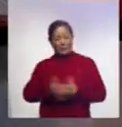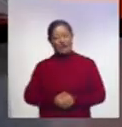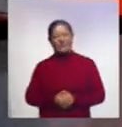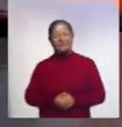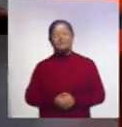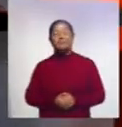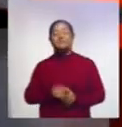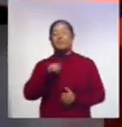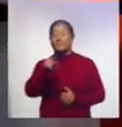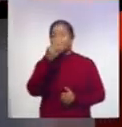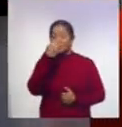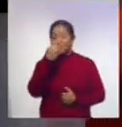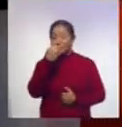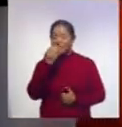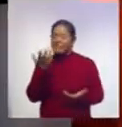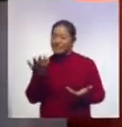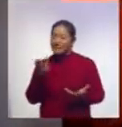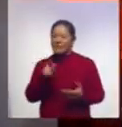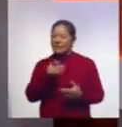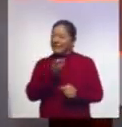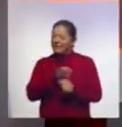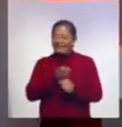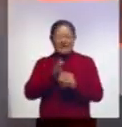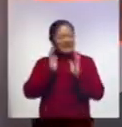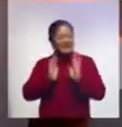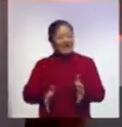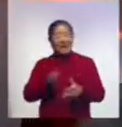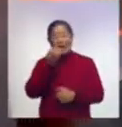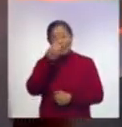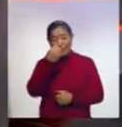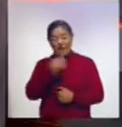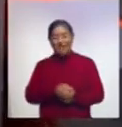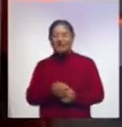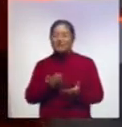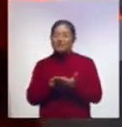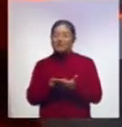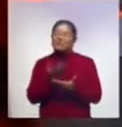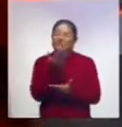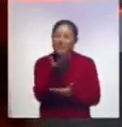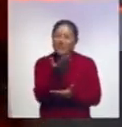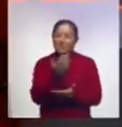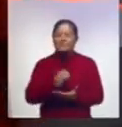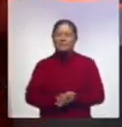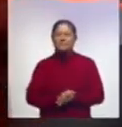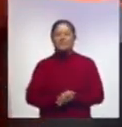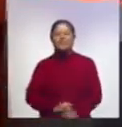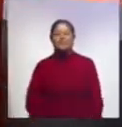Si va usted a comer, vamos, si se dispone usted a comer, que tenga usted buen provecho.